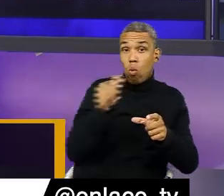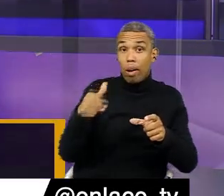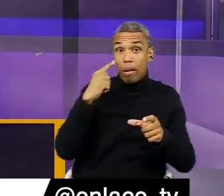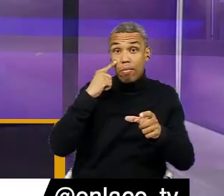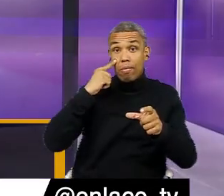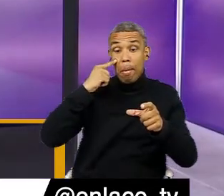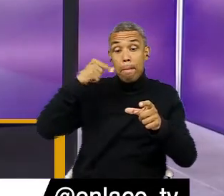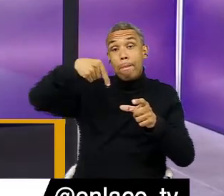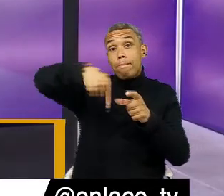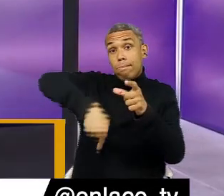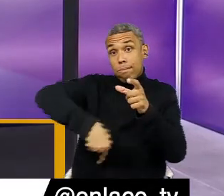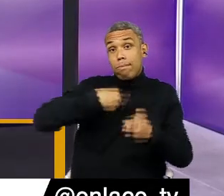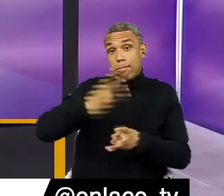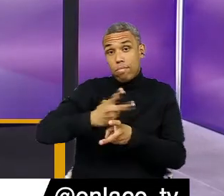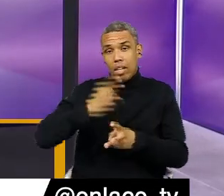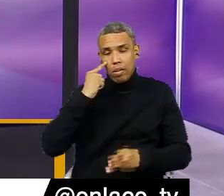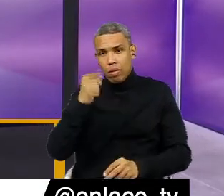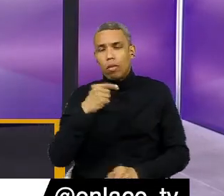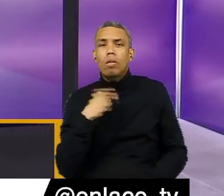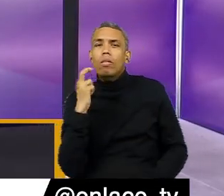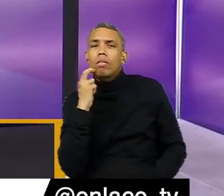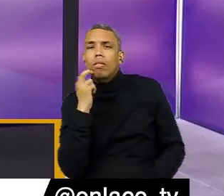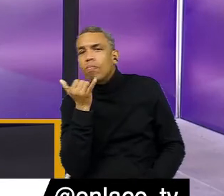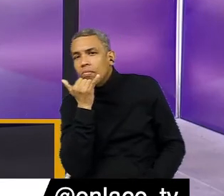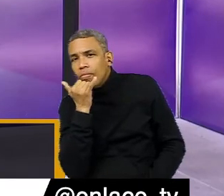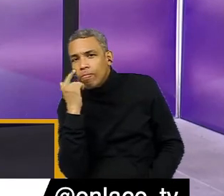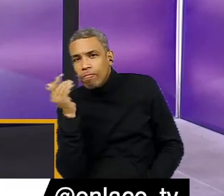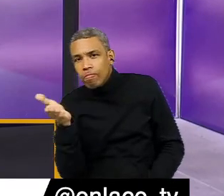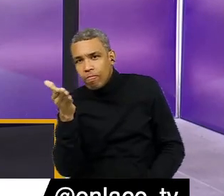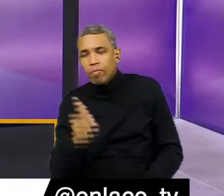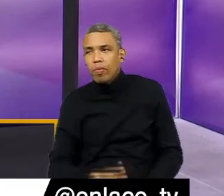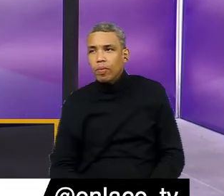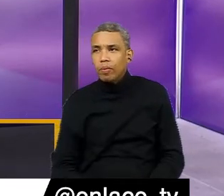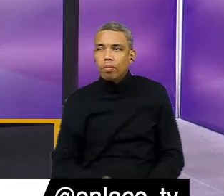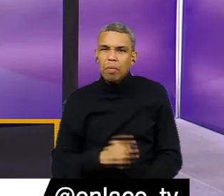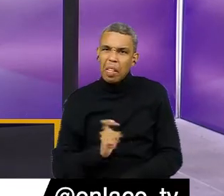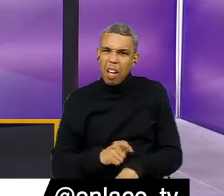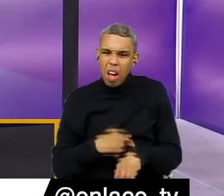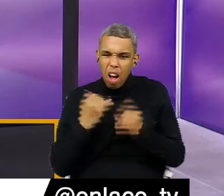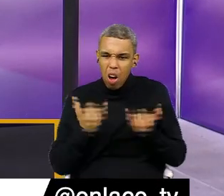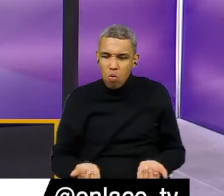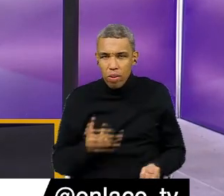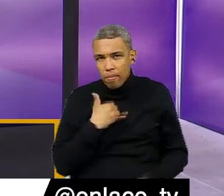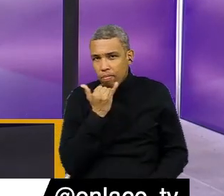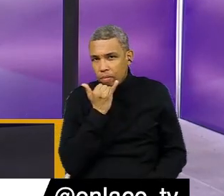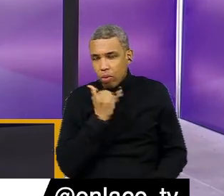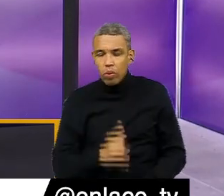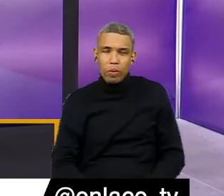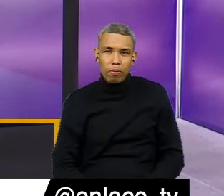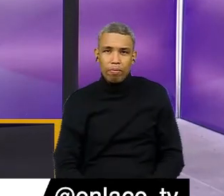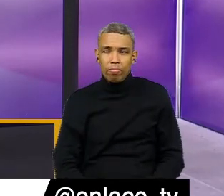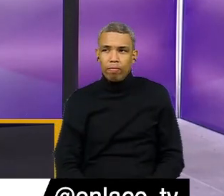con nuestra periodista Neila Cosio, que se encuentra en vivo y en directo hasta ahora. Neila, buenas tardes. ¿Y qué dicen las autoridades al respecto de esta